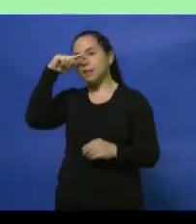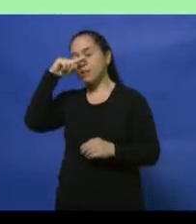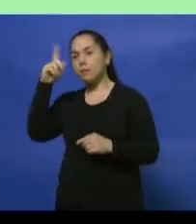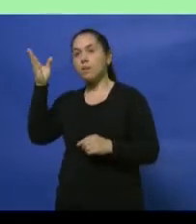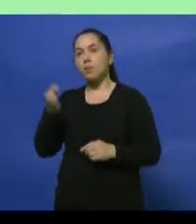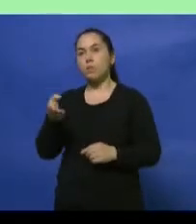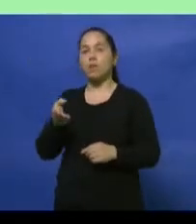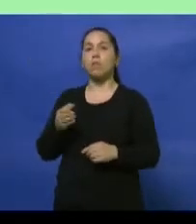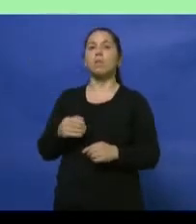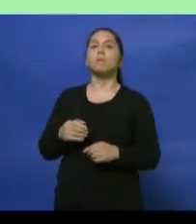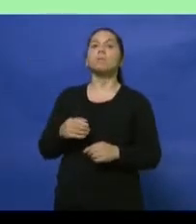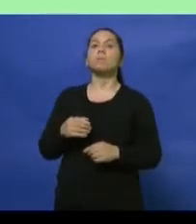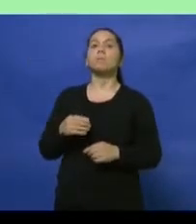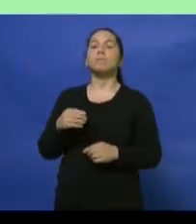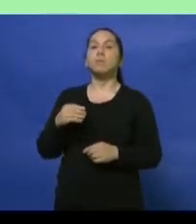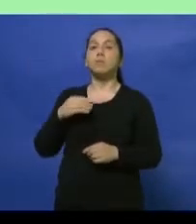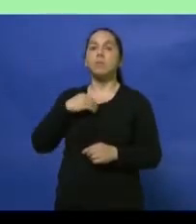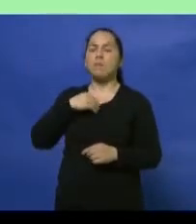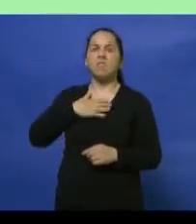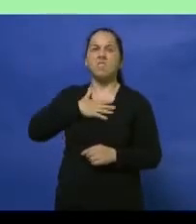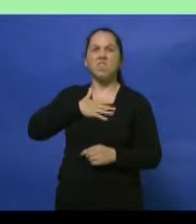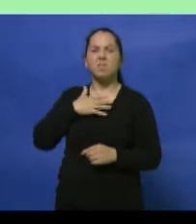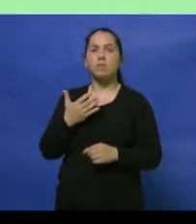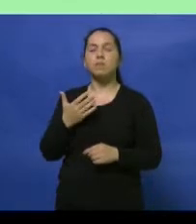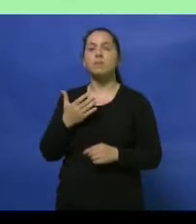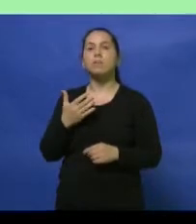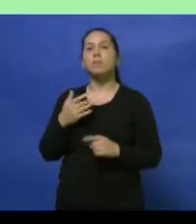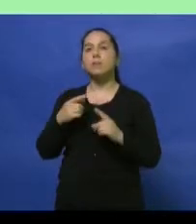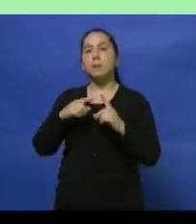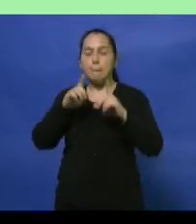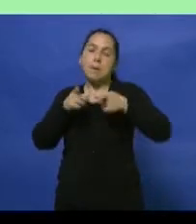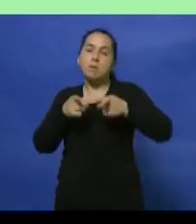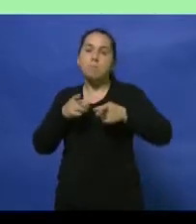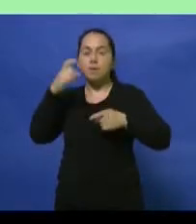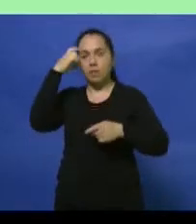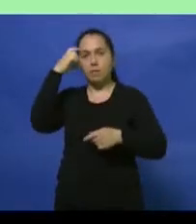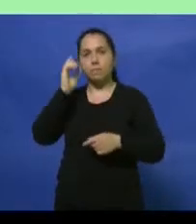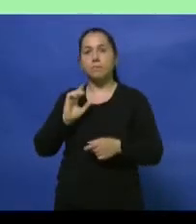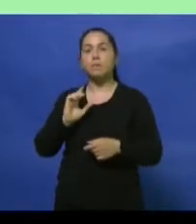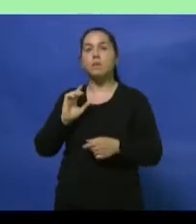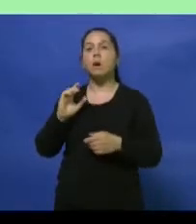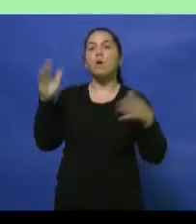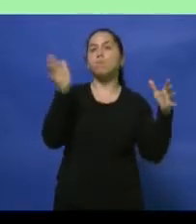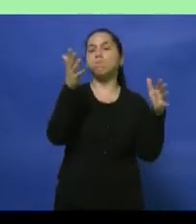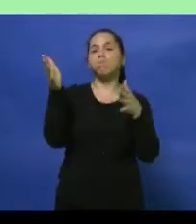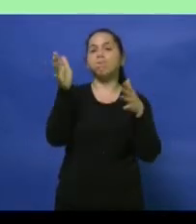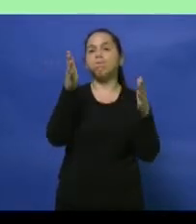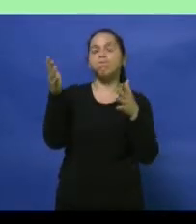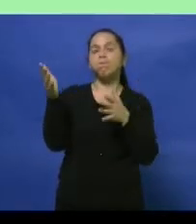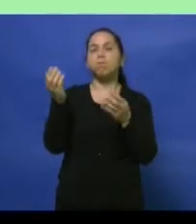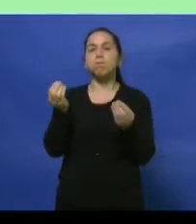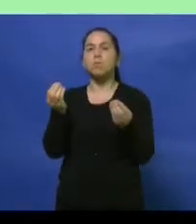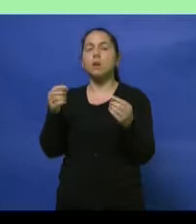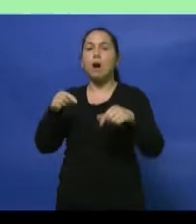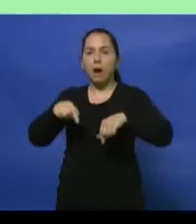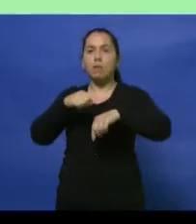sensación térmica a priori sería la misma. Ahí vemos la velocidad en promedio del viento. A esta hora el viento en Villa